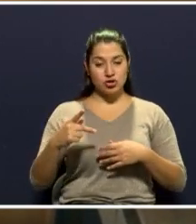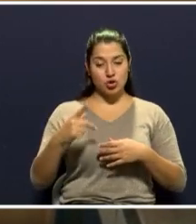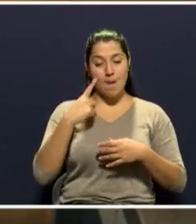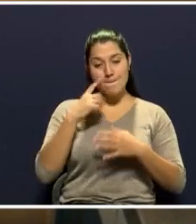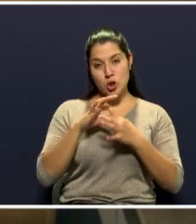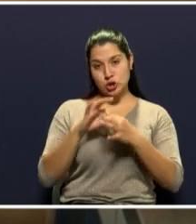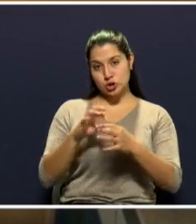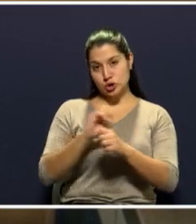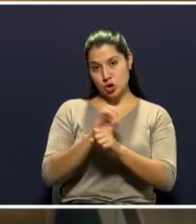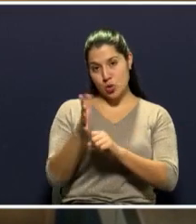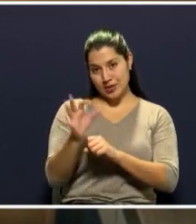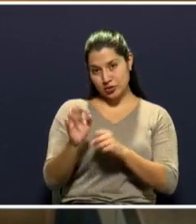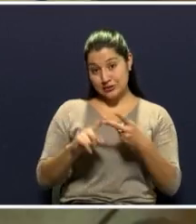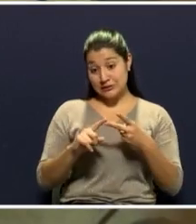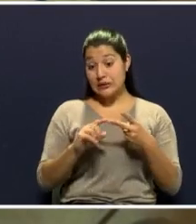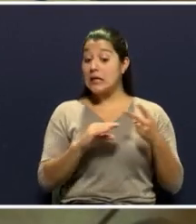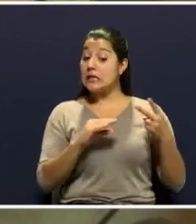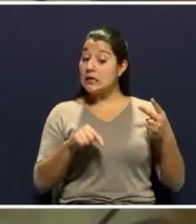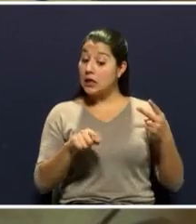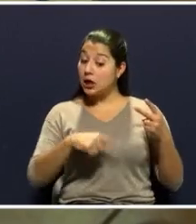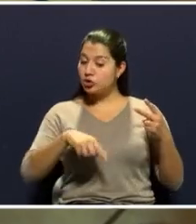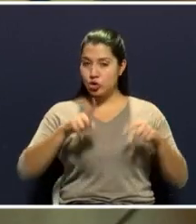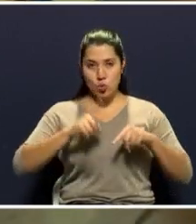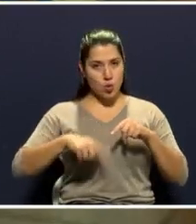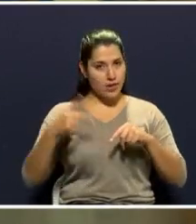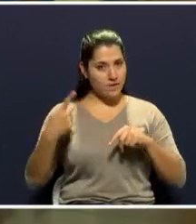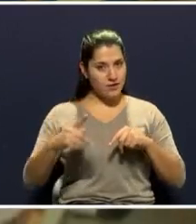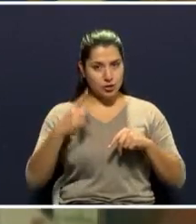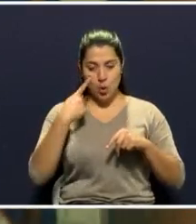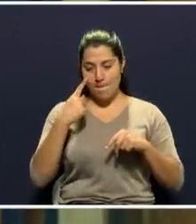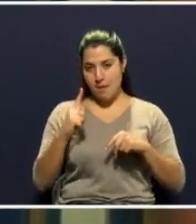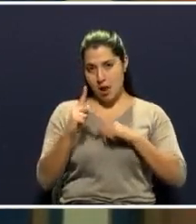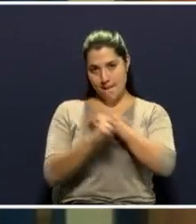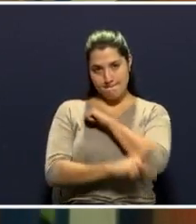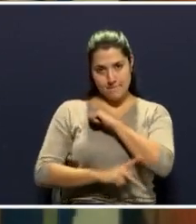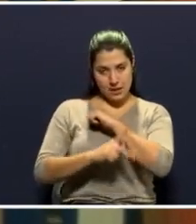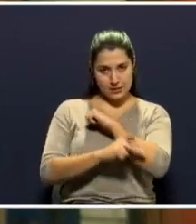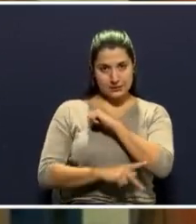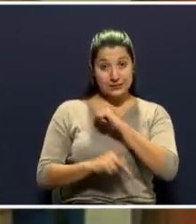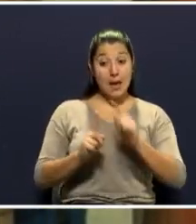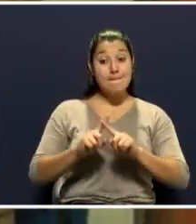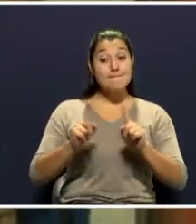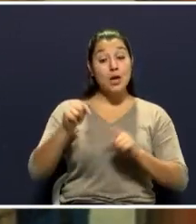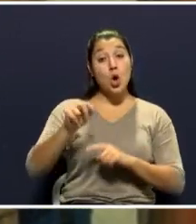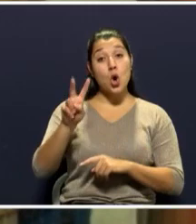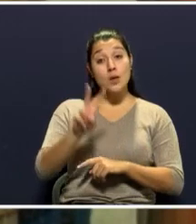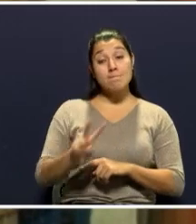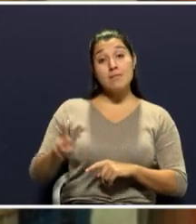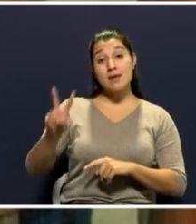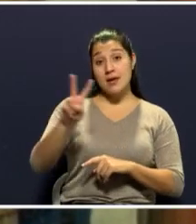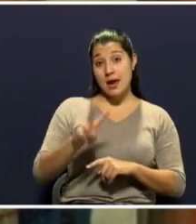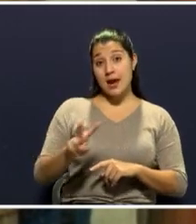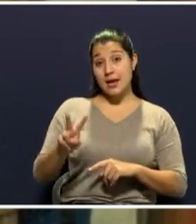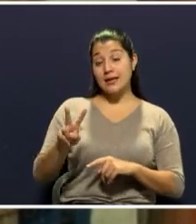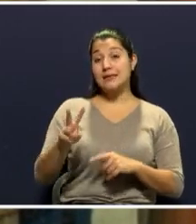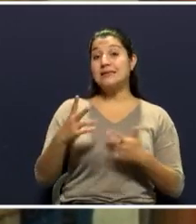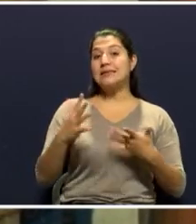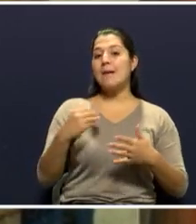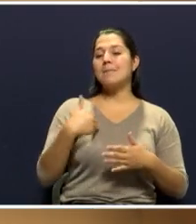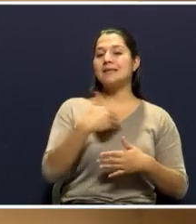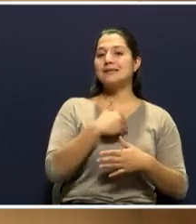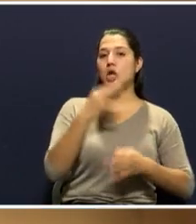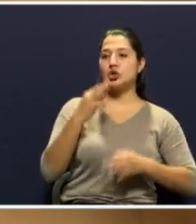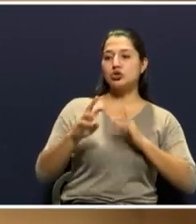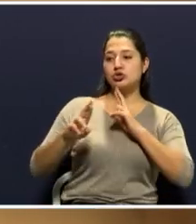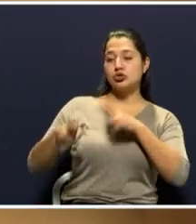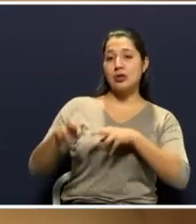se identifique que no serán un riesgo para la seguridad del país. Sin embargo, este viernes Justicia respondió a la Defensoría de los Habitantes